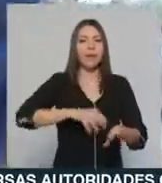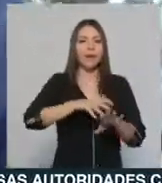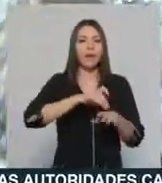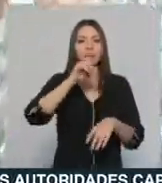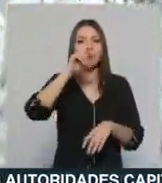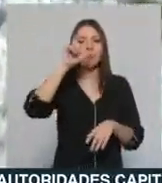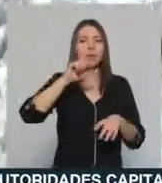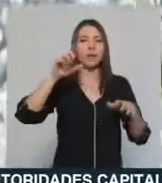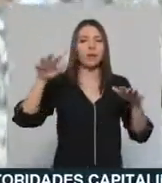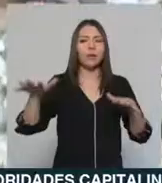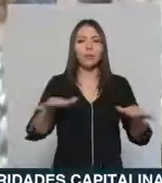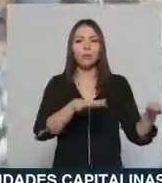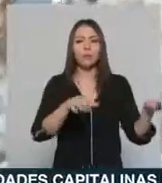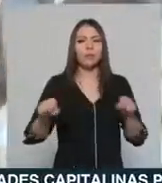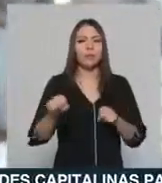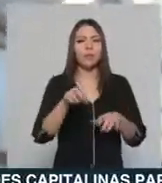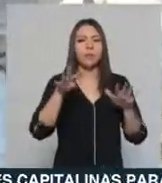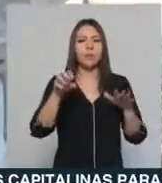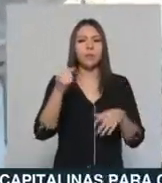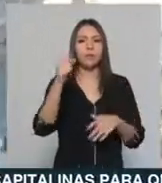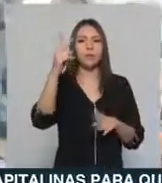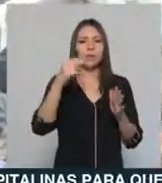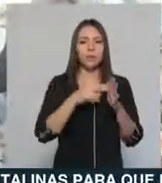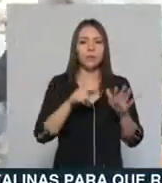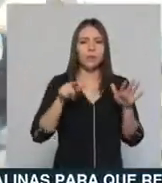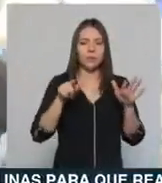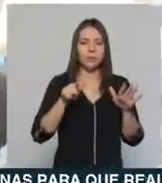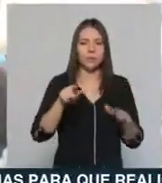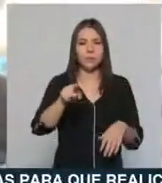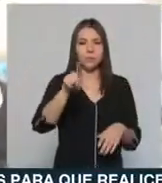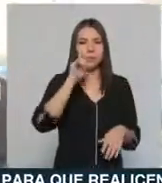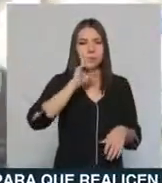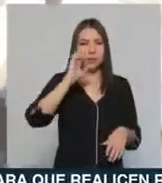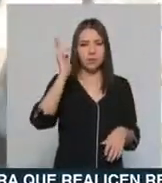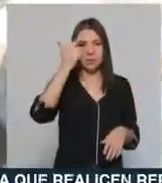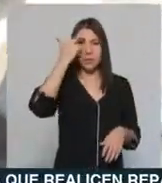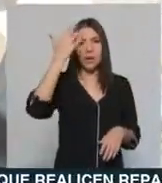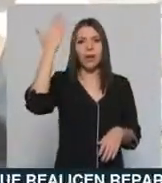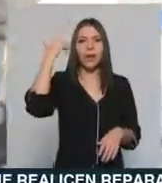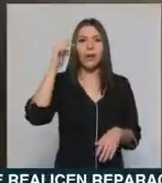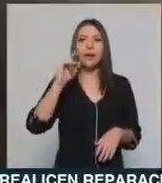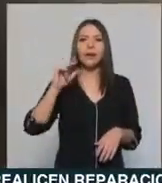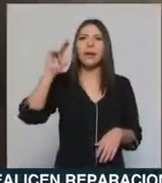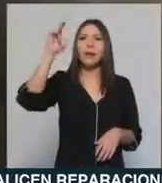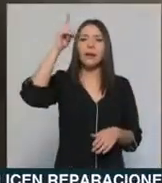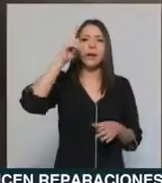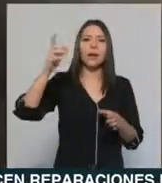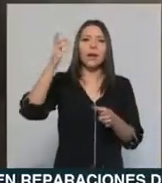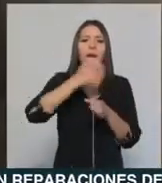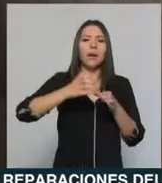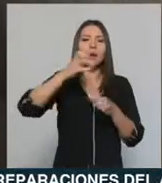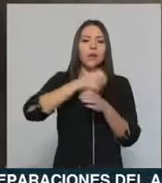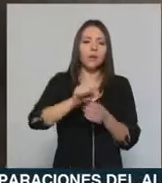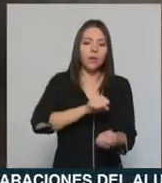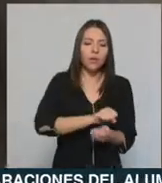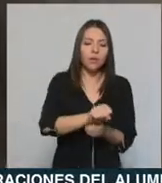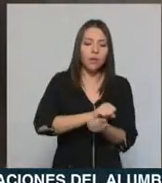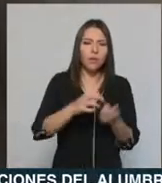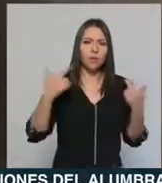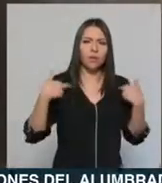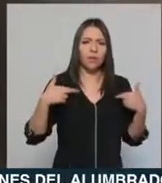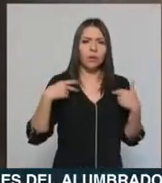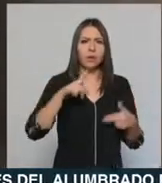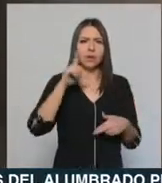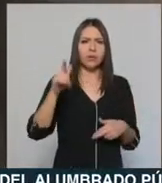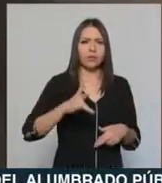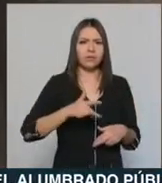del 19 de septiembre de 2017. Recuerda que ese día subió a la azotea a tender la ropa que había lavado, cuando de pronto